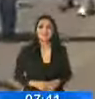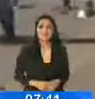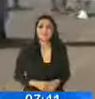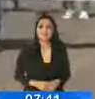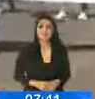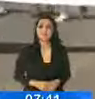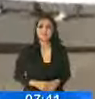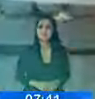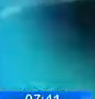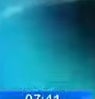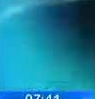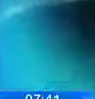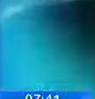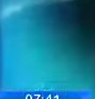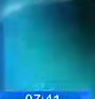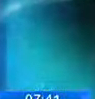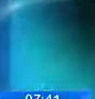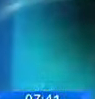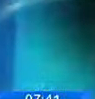Charlie Pisa.